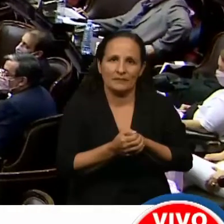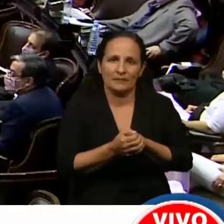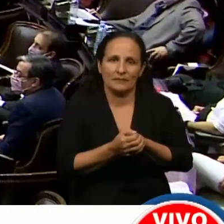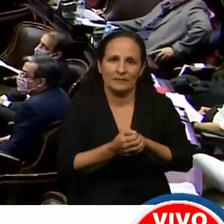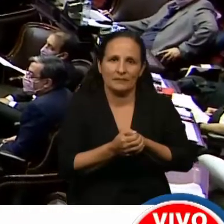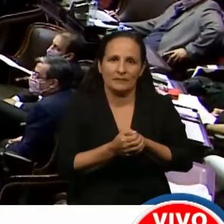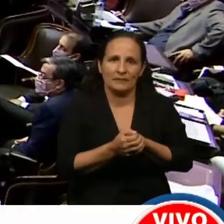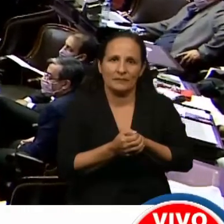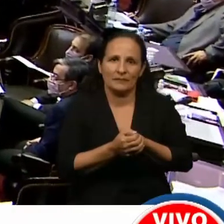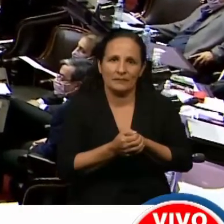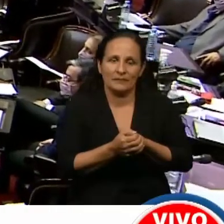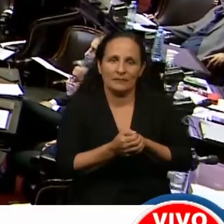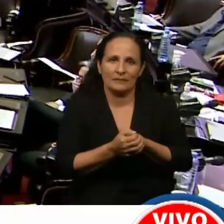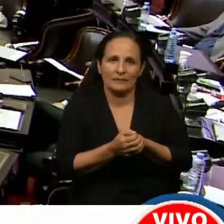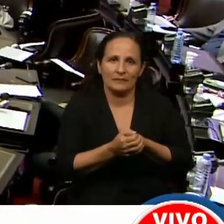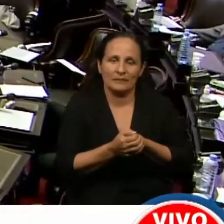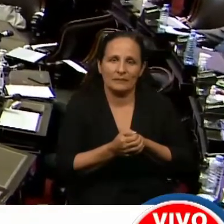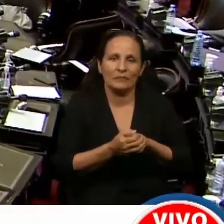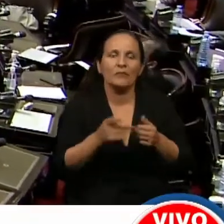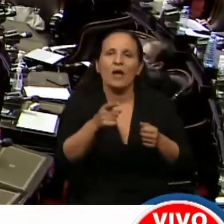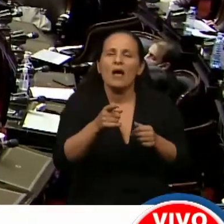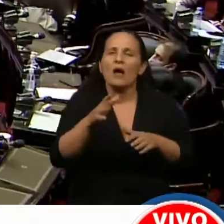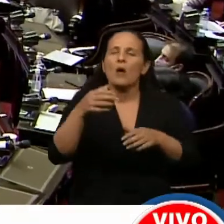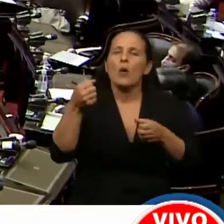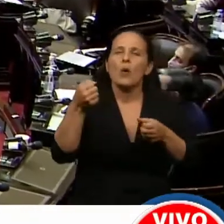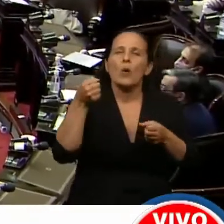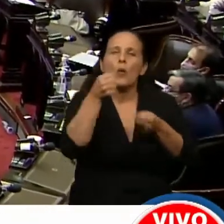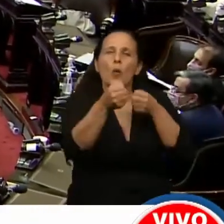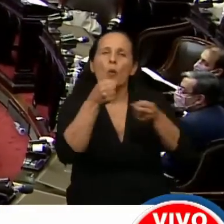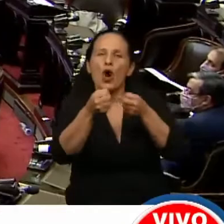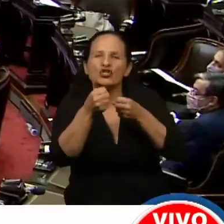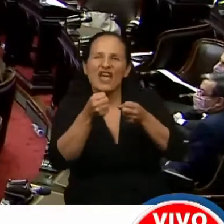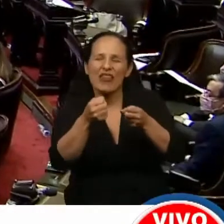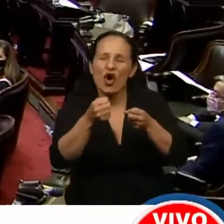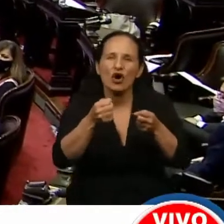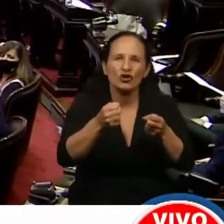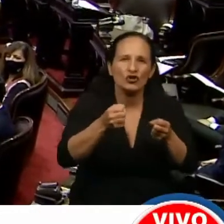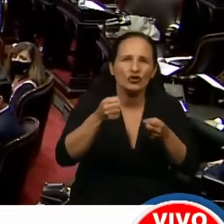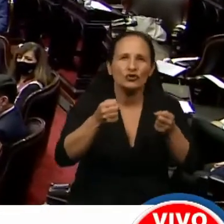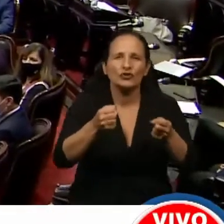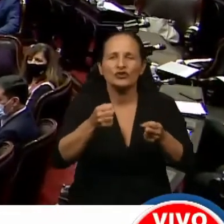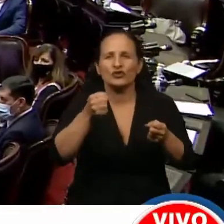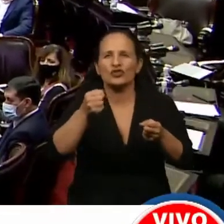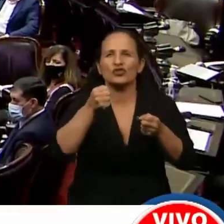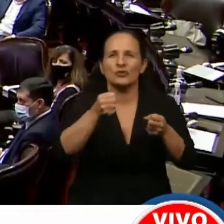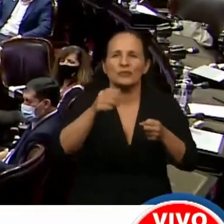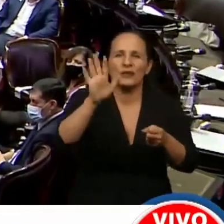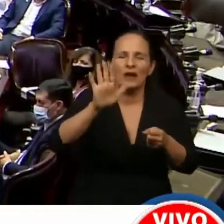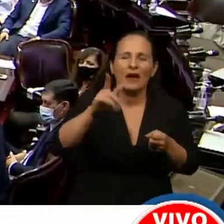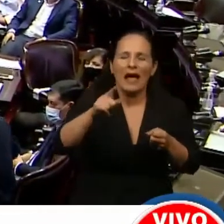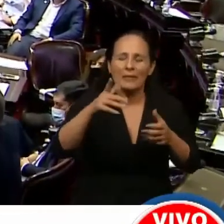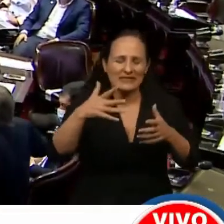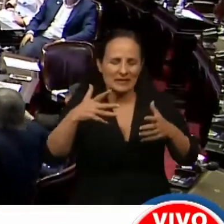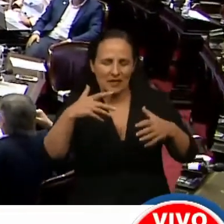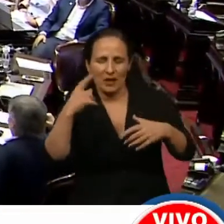de hacer como suelen hacer los boxeadores, cuando alguien queda medio groggy o knockout, que se apoya sobre el otro